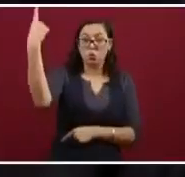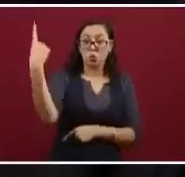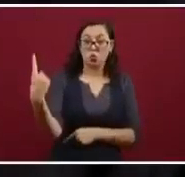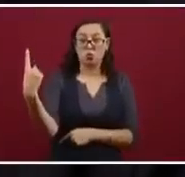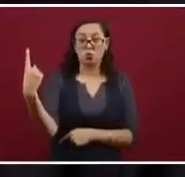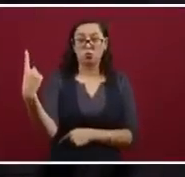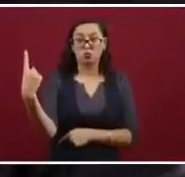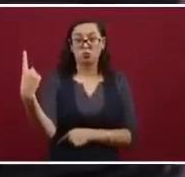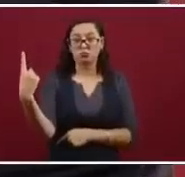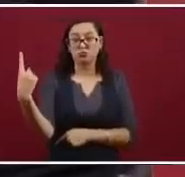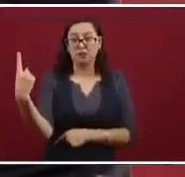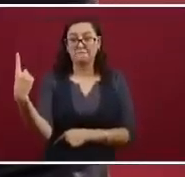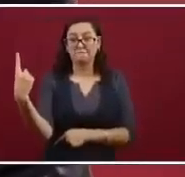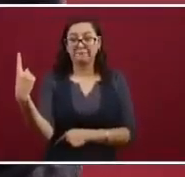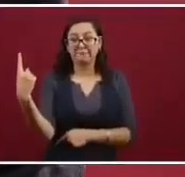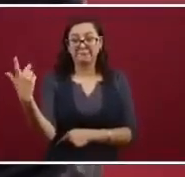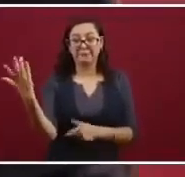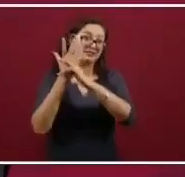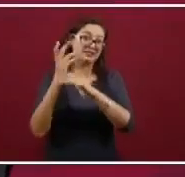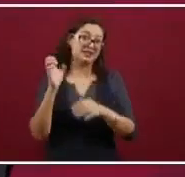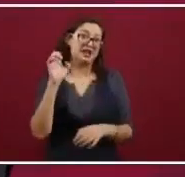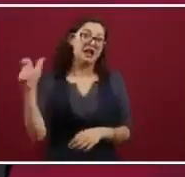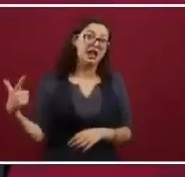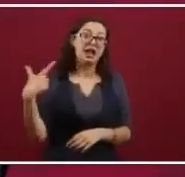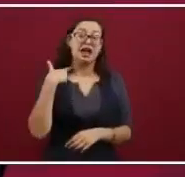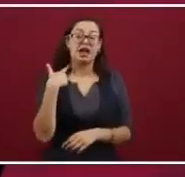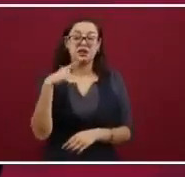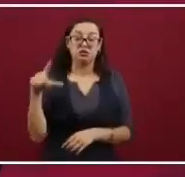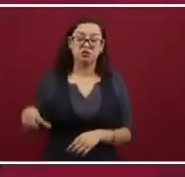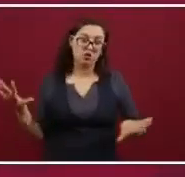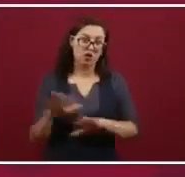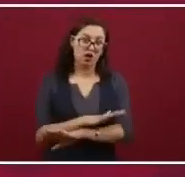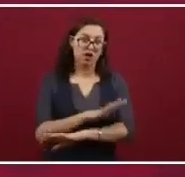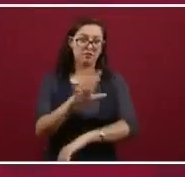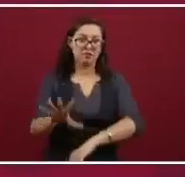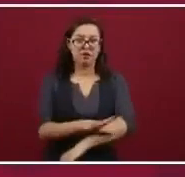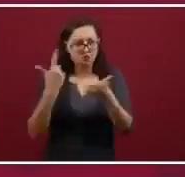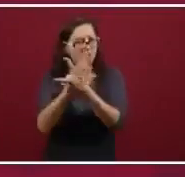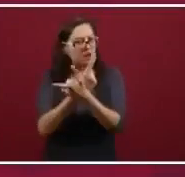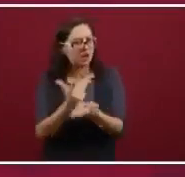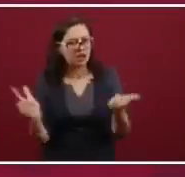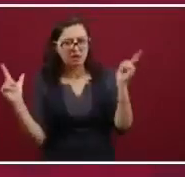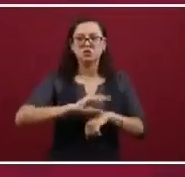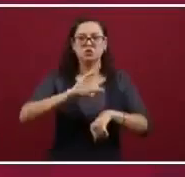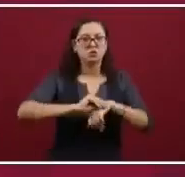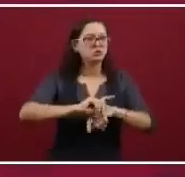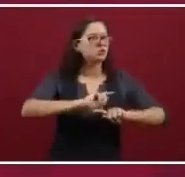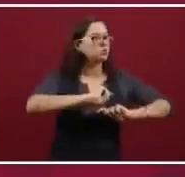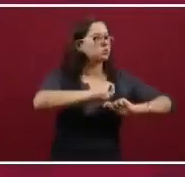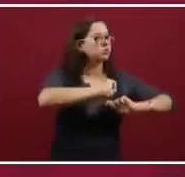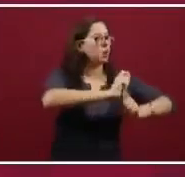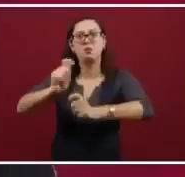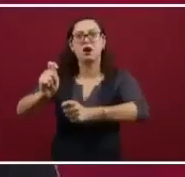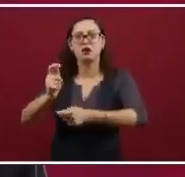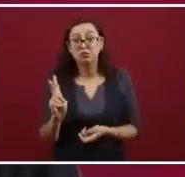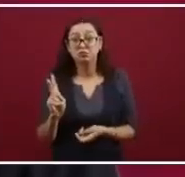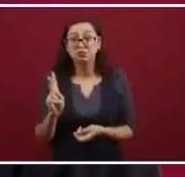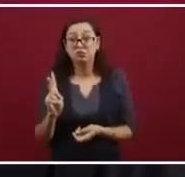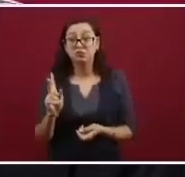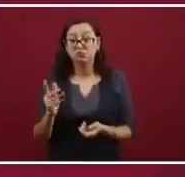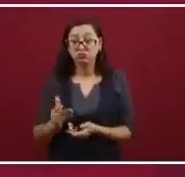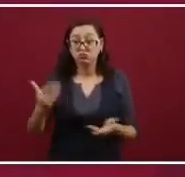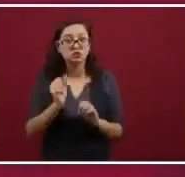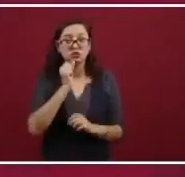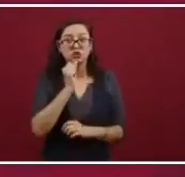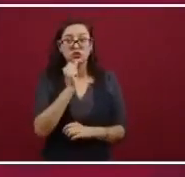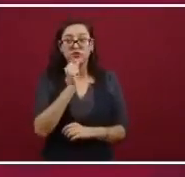monopolio, eso fue lo que se argumentó con la reforma energética. Se abre el mercado, entonces entregaron muchas concesiones, pero no